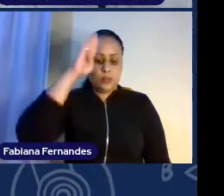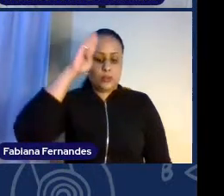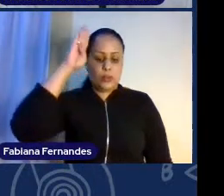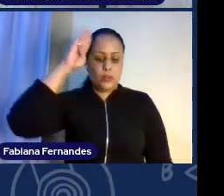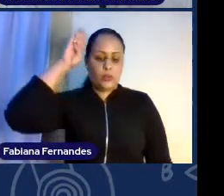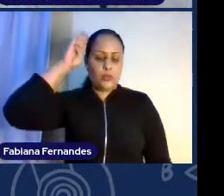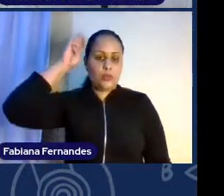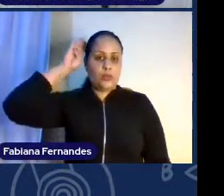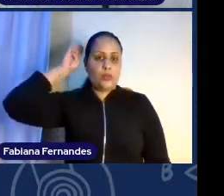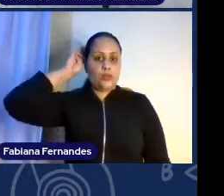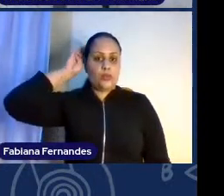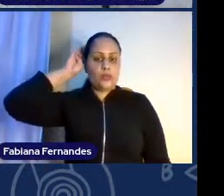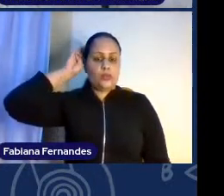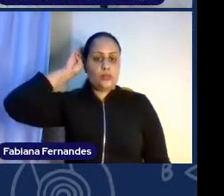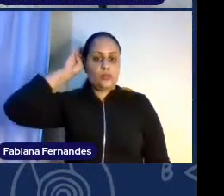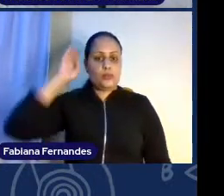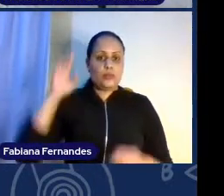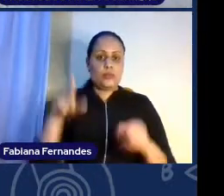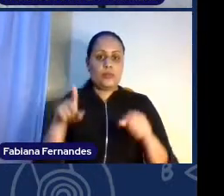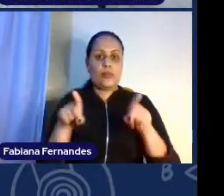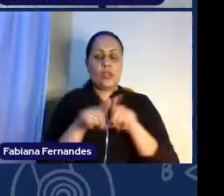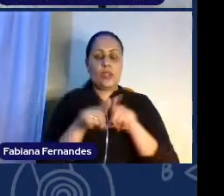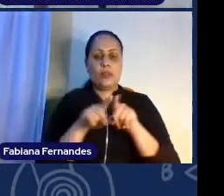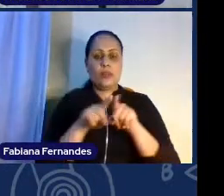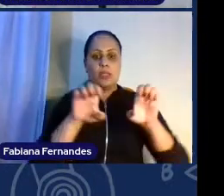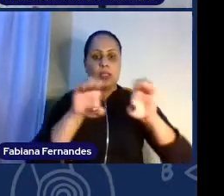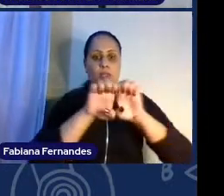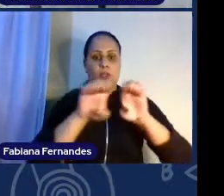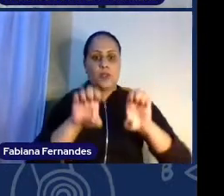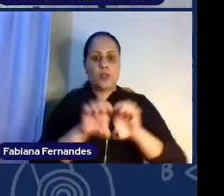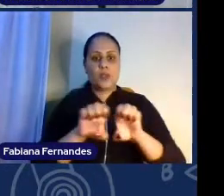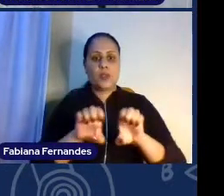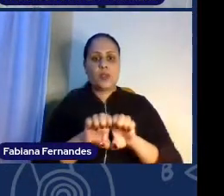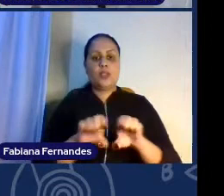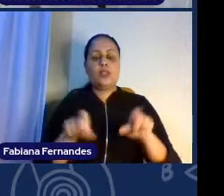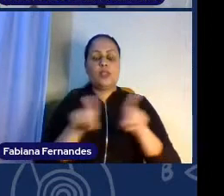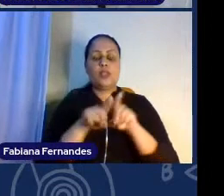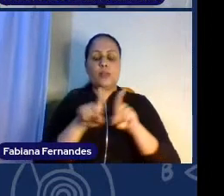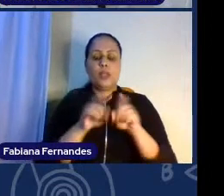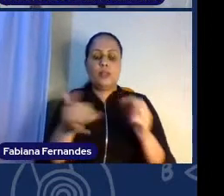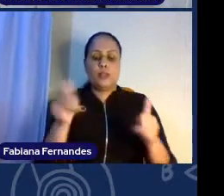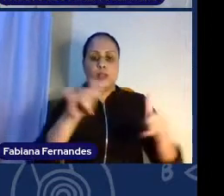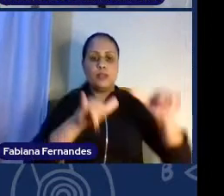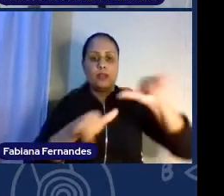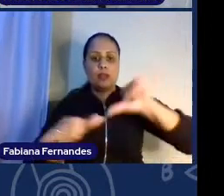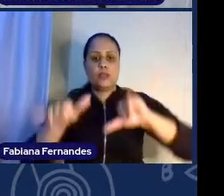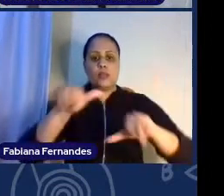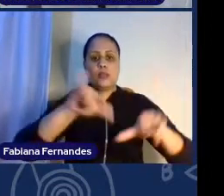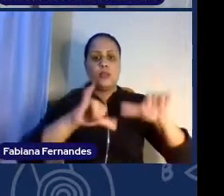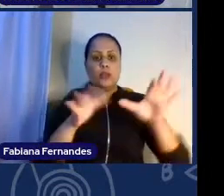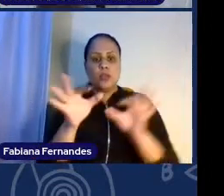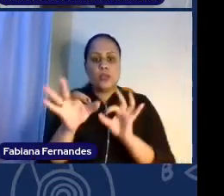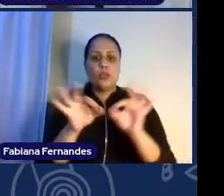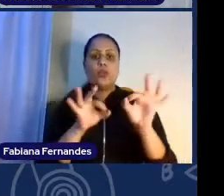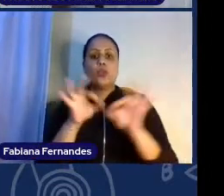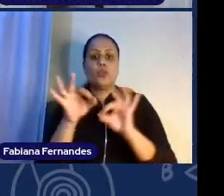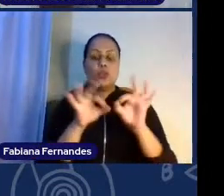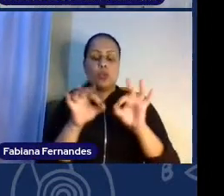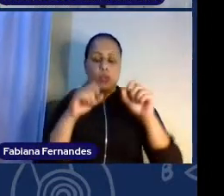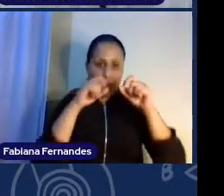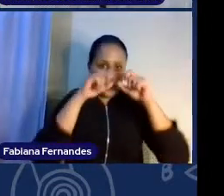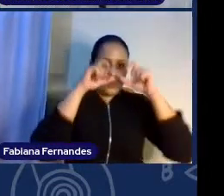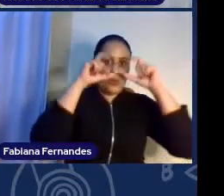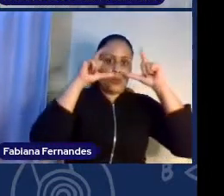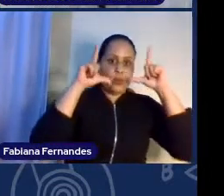están las estructuras y las sustancias químicas que regulan el ciclo vigilia-sueño.